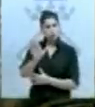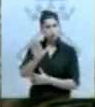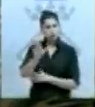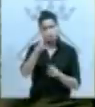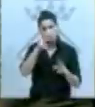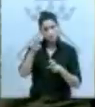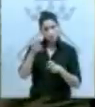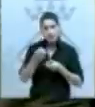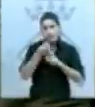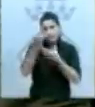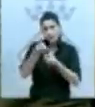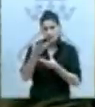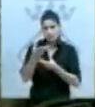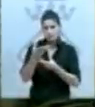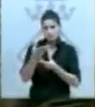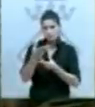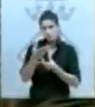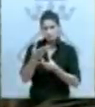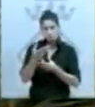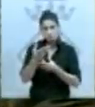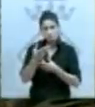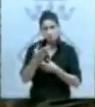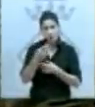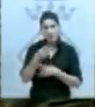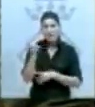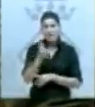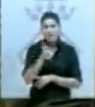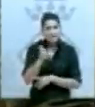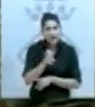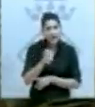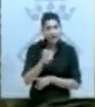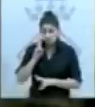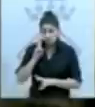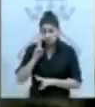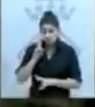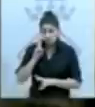estábamos transmitiendo no ha servido, por lo que hemos visto,